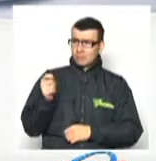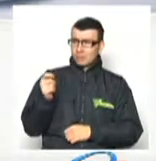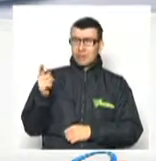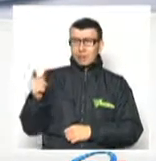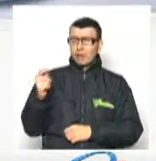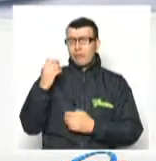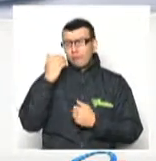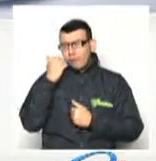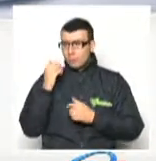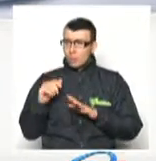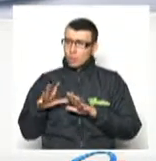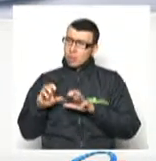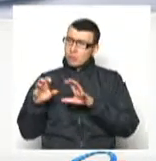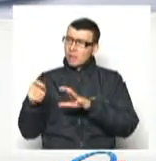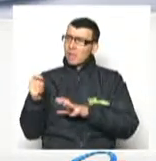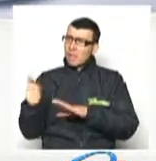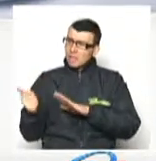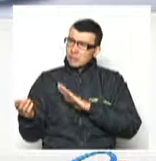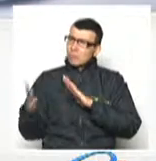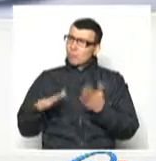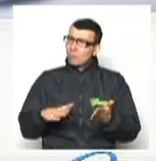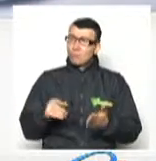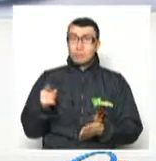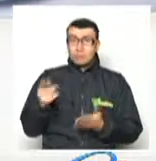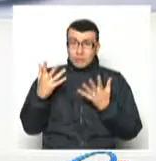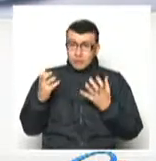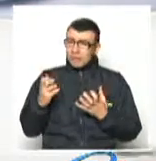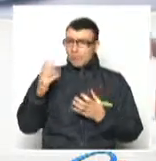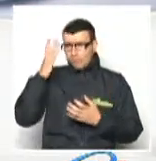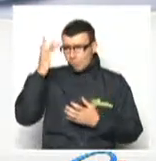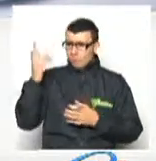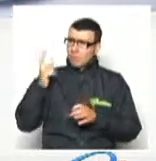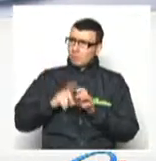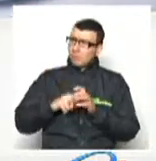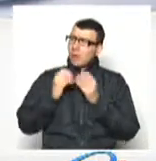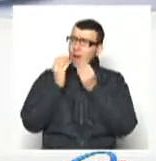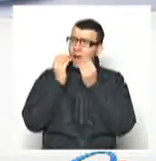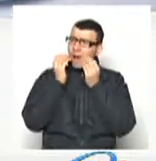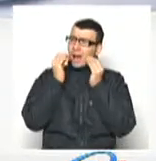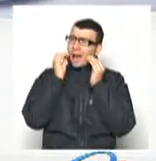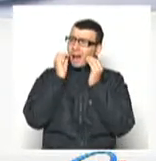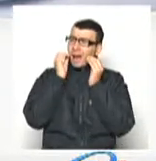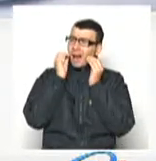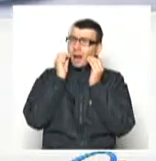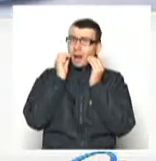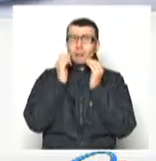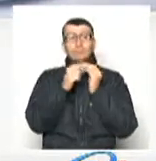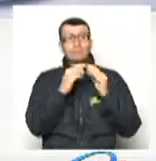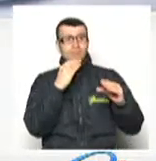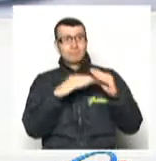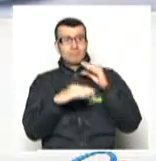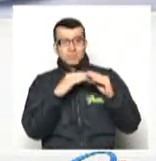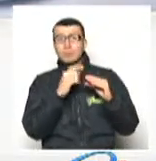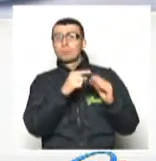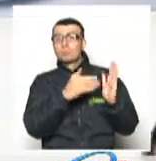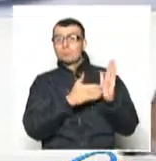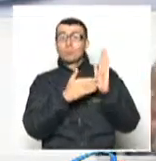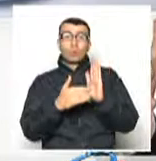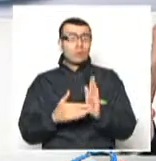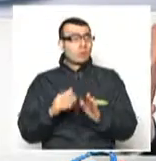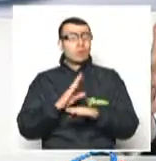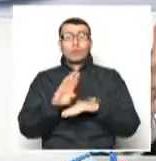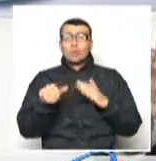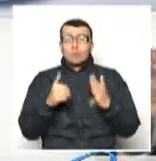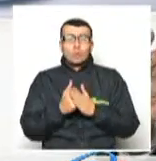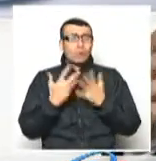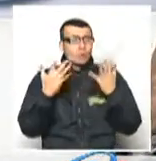estado terminal, con una enfermedad tan avanzada, quiere hacerse eso? Y este video le muestra a uno cómo todos queremos